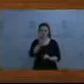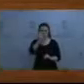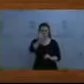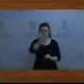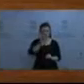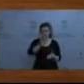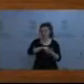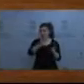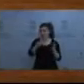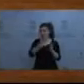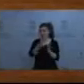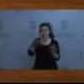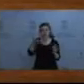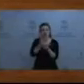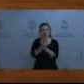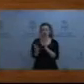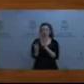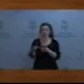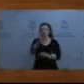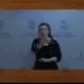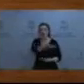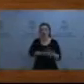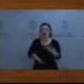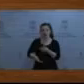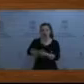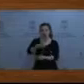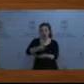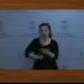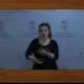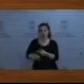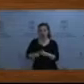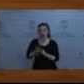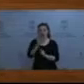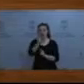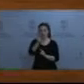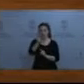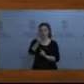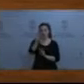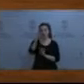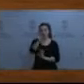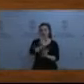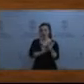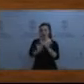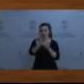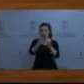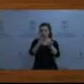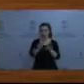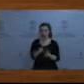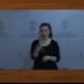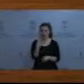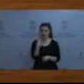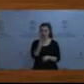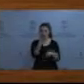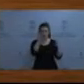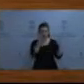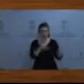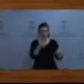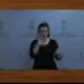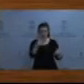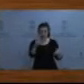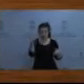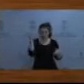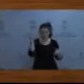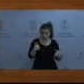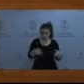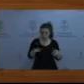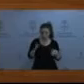sistema se basa en la colaboración con 3 organizaciones. Usted ya las citó, pero es que no